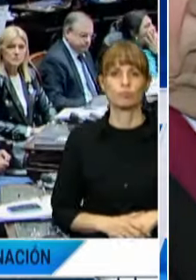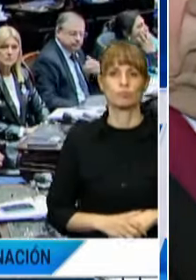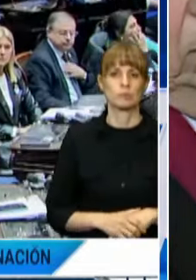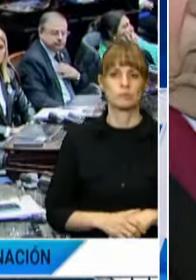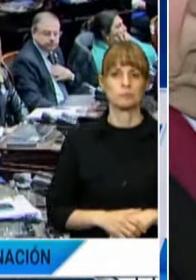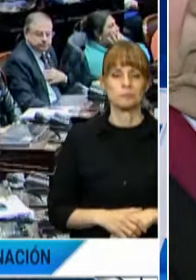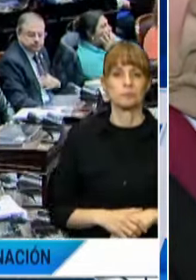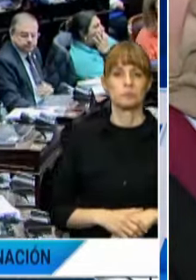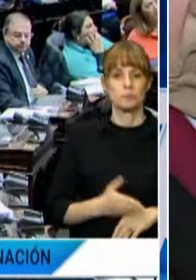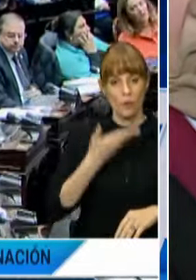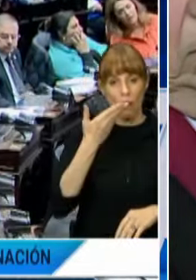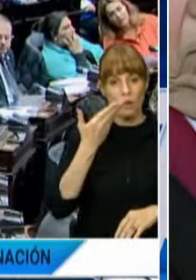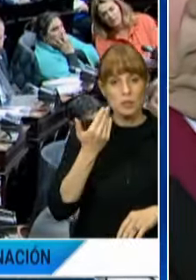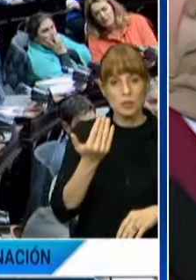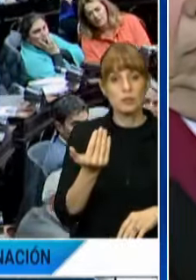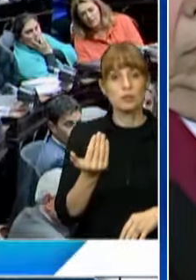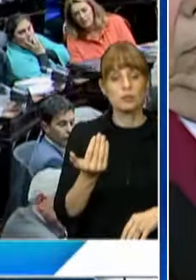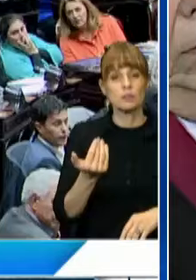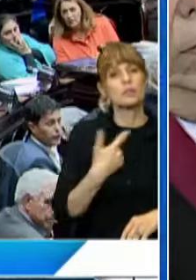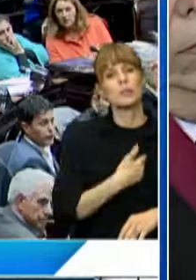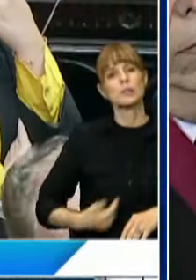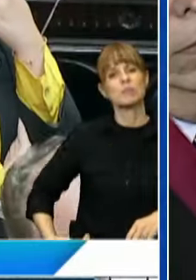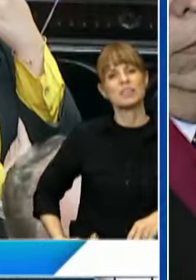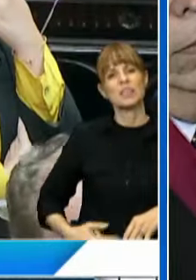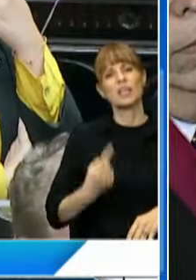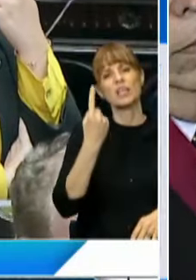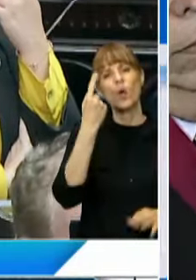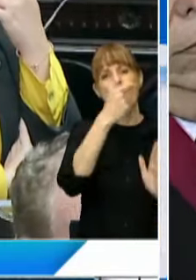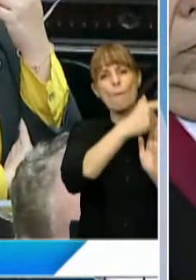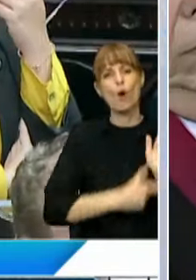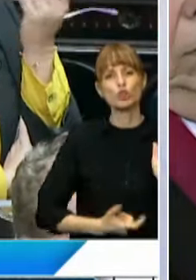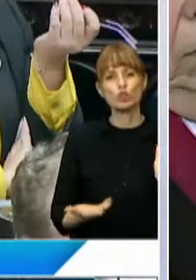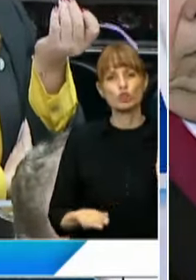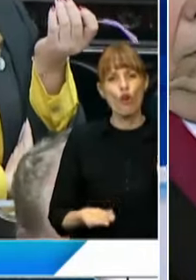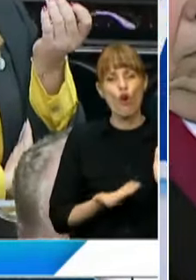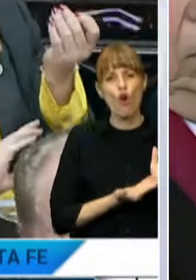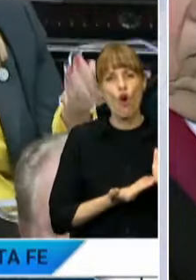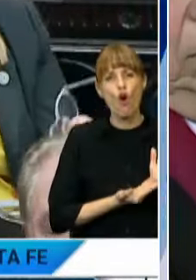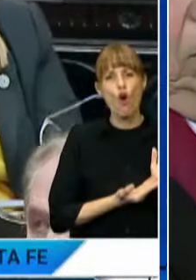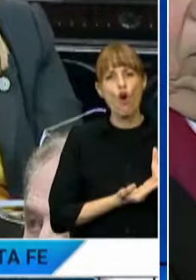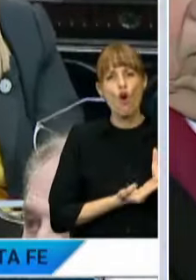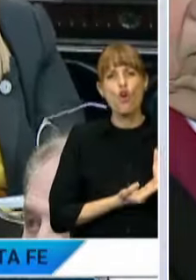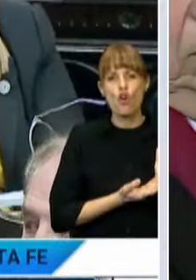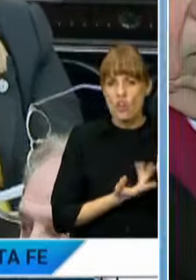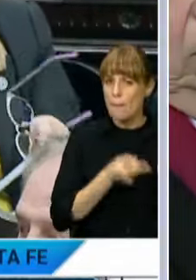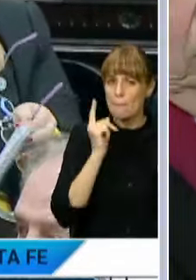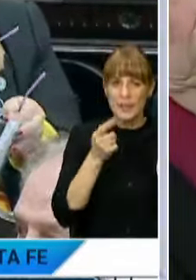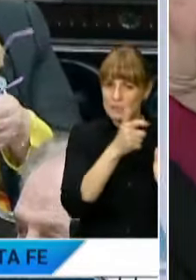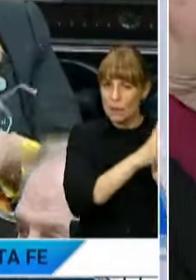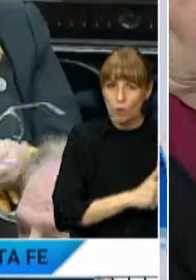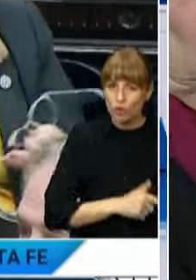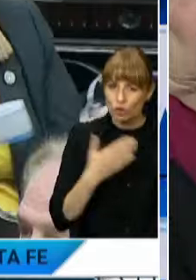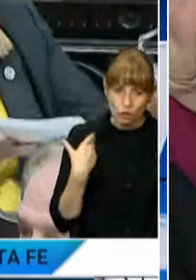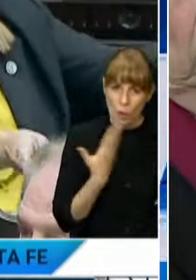y el expresidente y presidente del partido planteó la importancia de la unidad del bloque del PRO, que ha demostrado durante estos